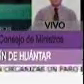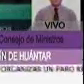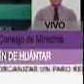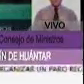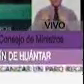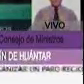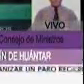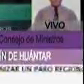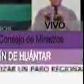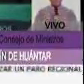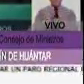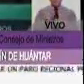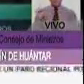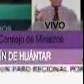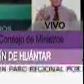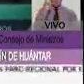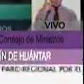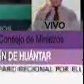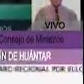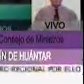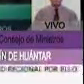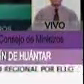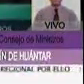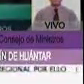Y por supuesto, y en primer lugar,